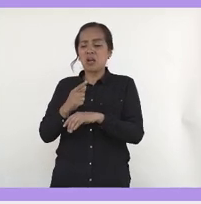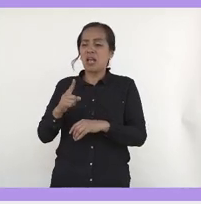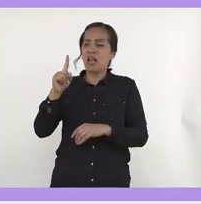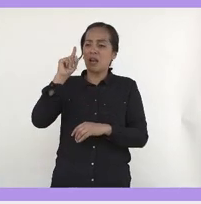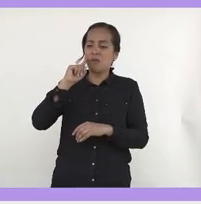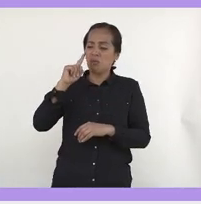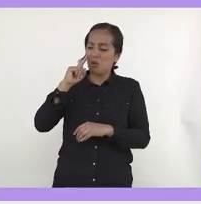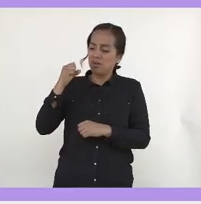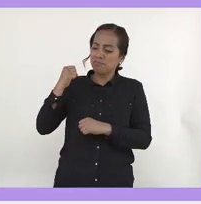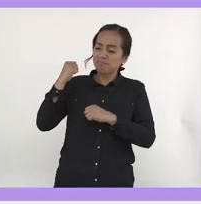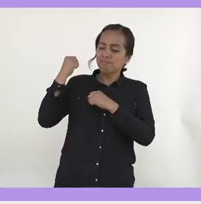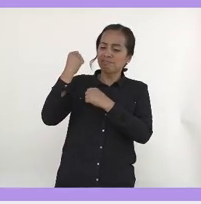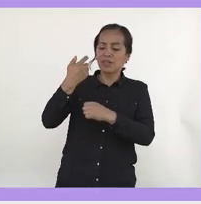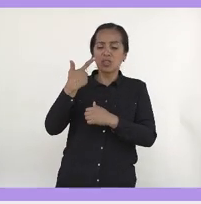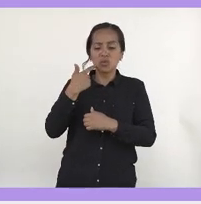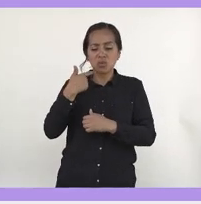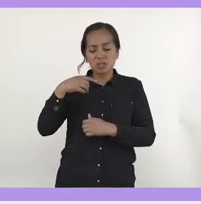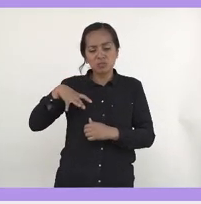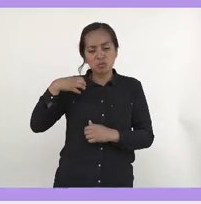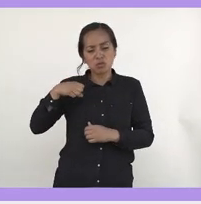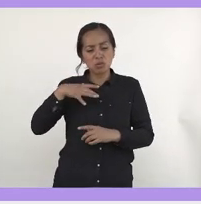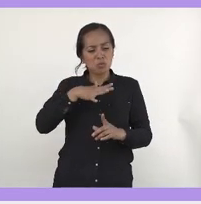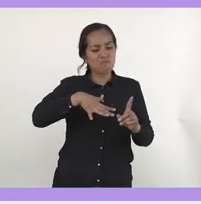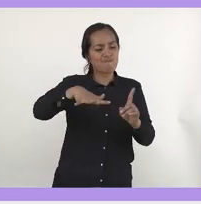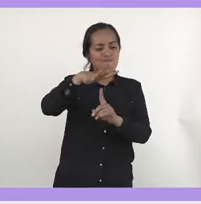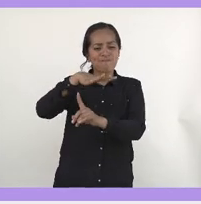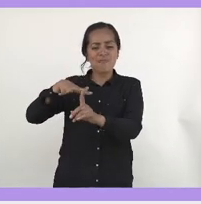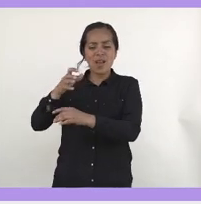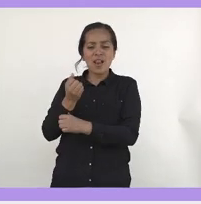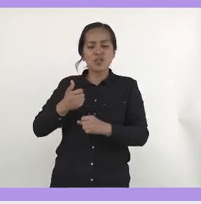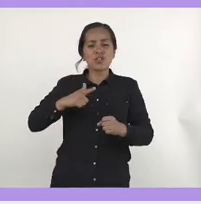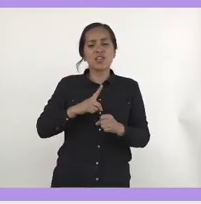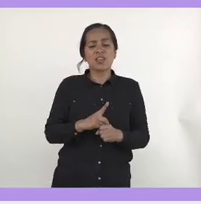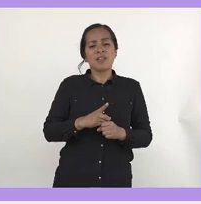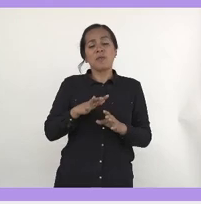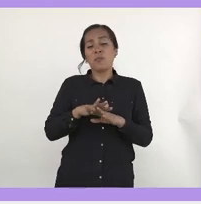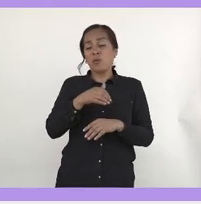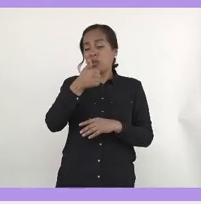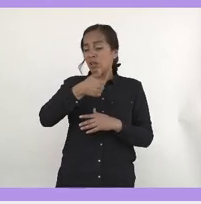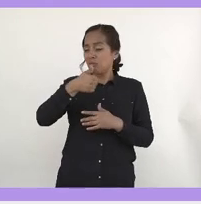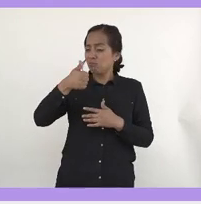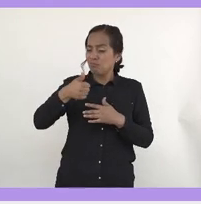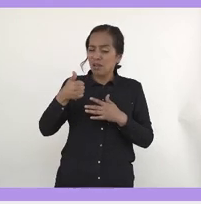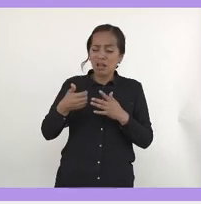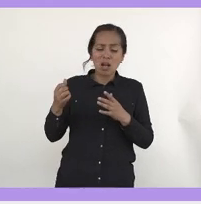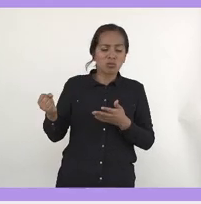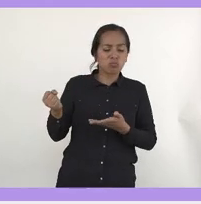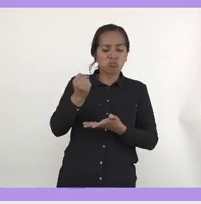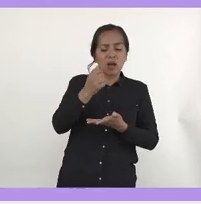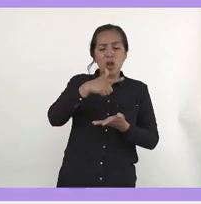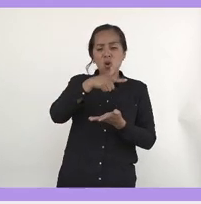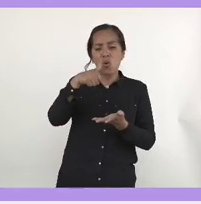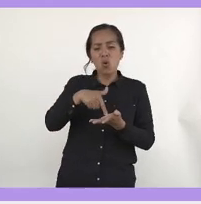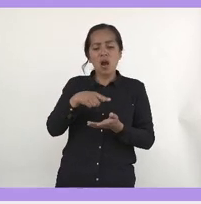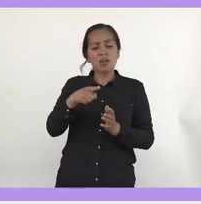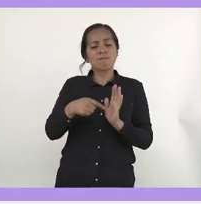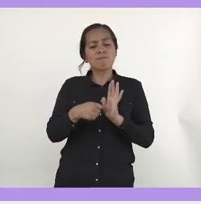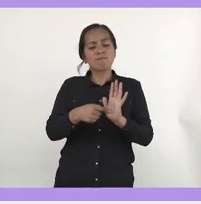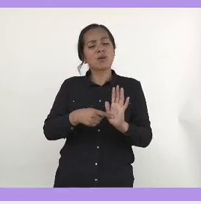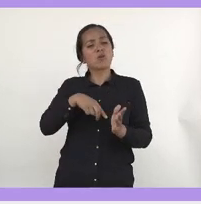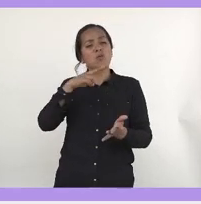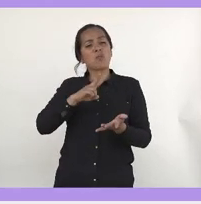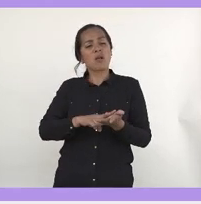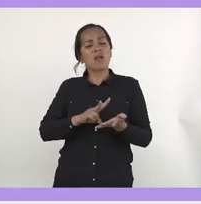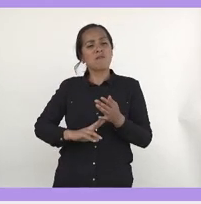los ámbitos de la sociedad y va a suceder Porque en cada posición que ocupan están mostrando su valía y